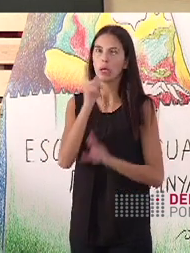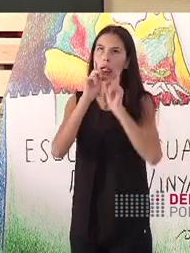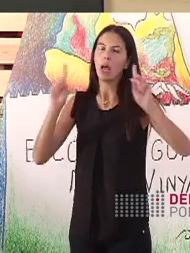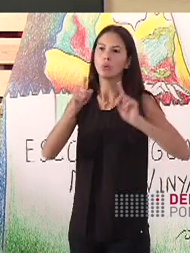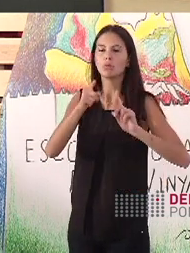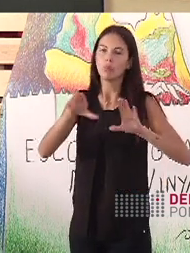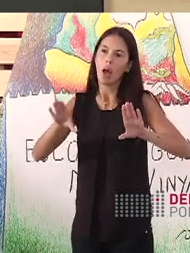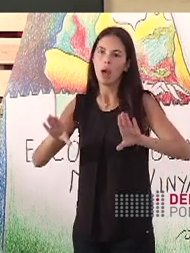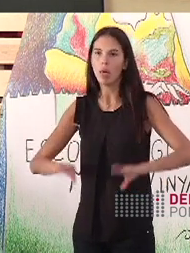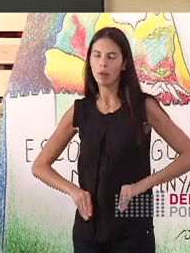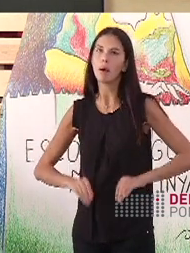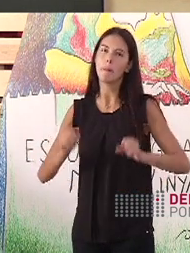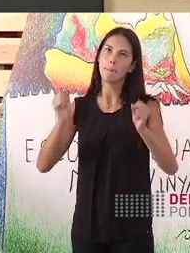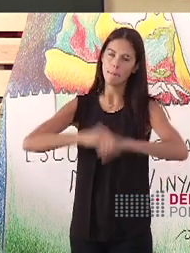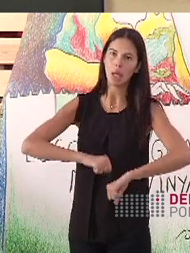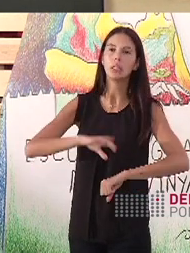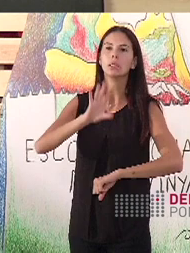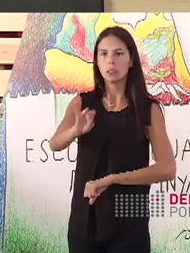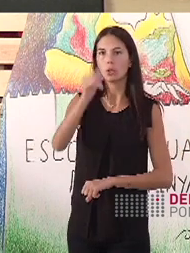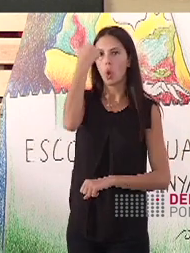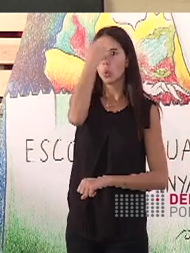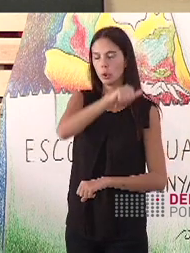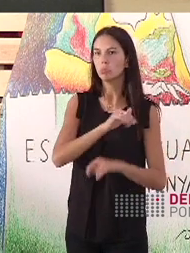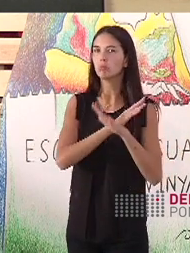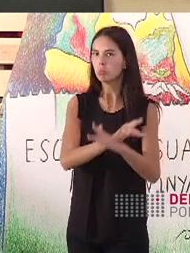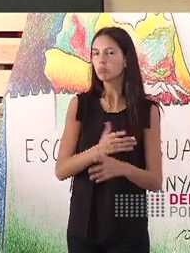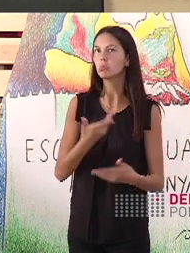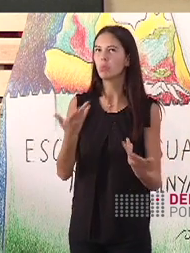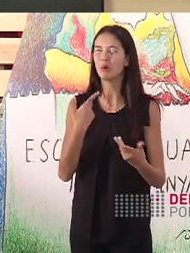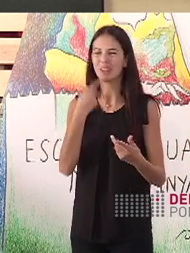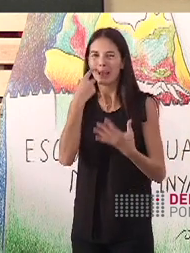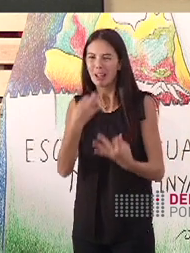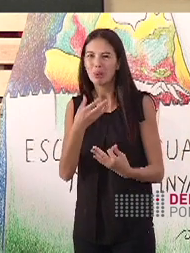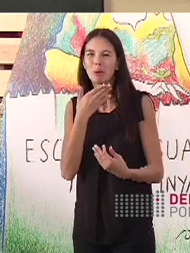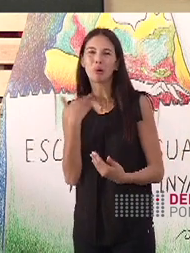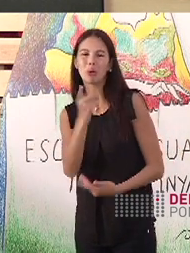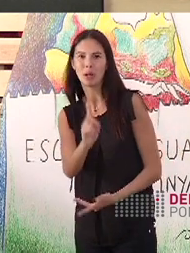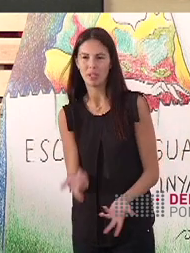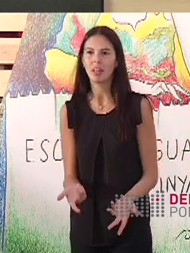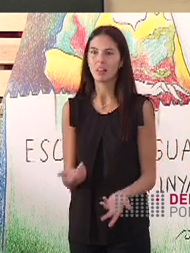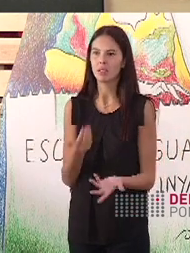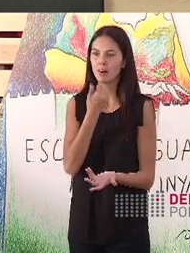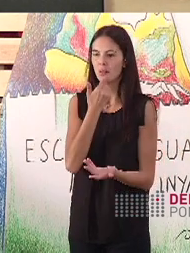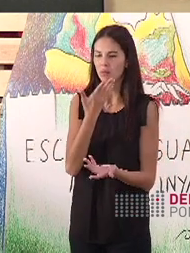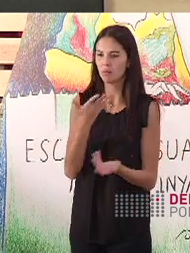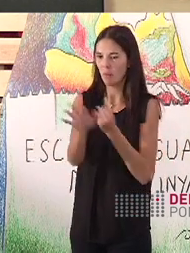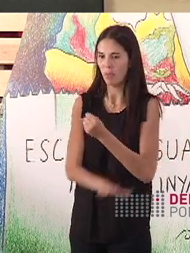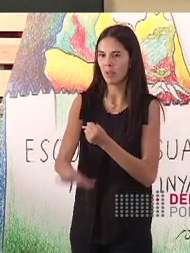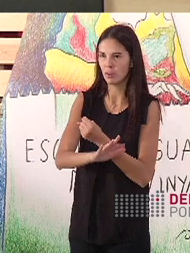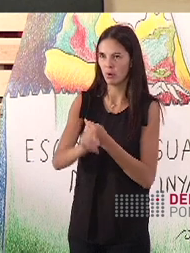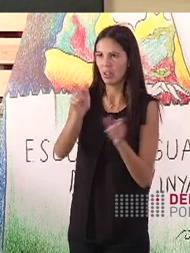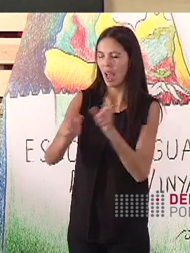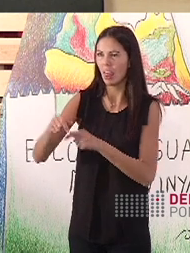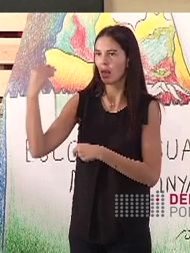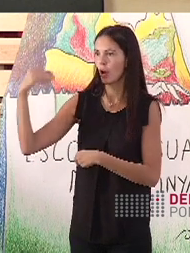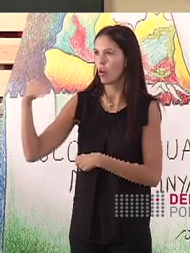consientes, bueno, sí, acostarte con un chico, pero en realidad no te apetece hacerlo, vamos a lo básico, vamos a la gente joven está hablando de eso, ¿no?